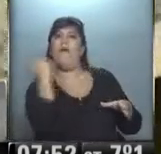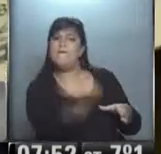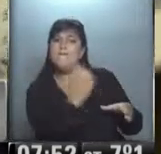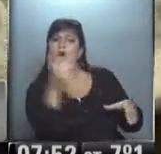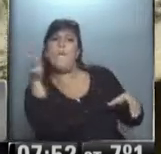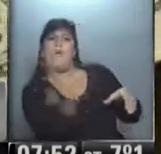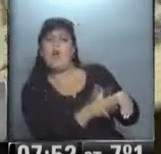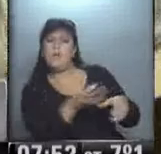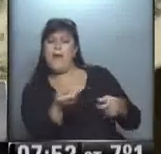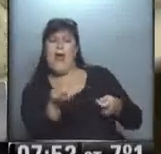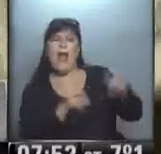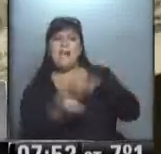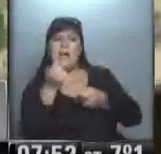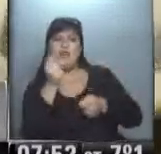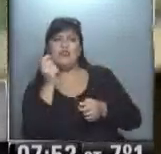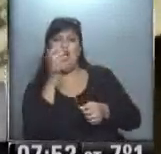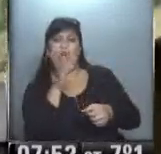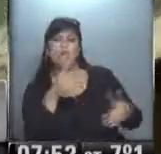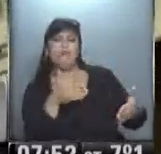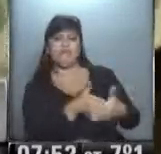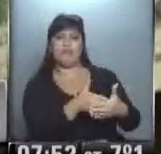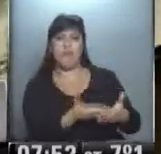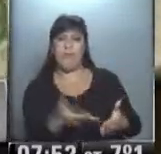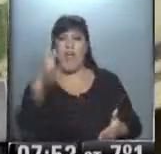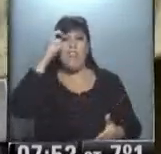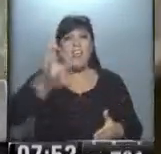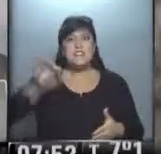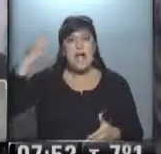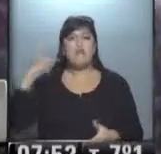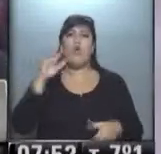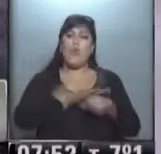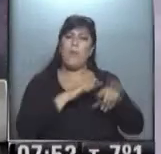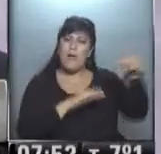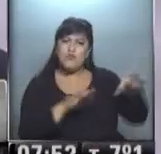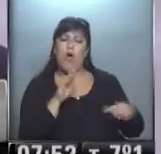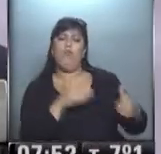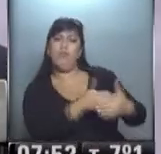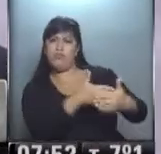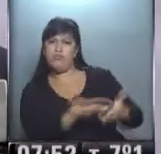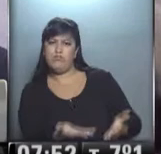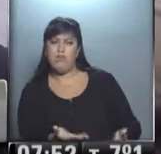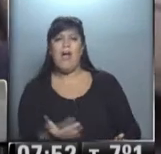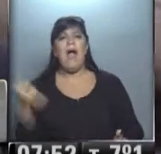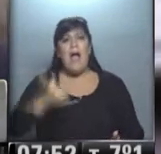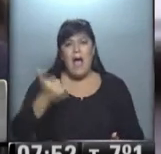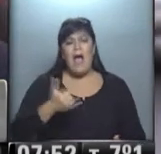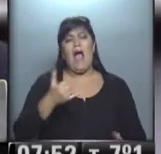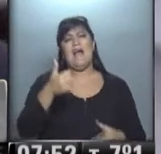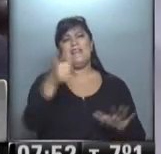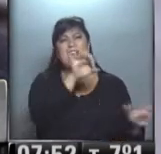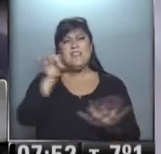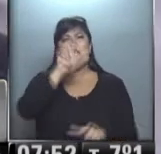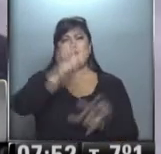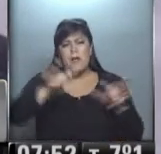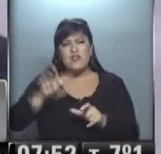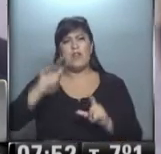negociación que lleva diez años la encuesta se hizo unos 600 casos en capital y gran buenos aires